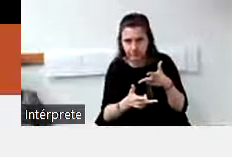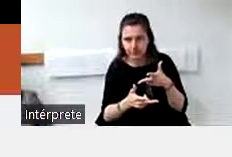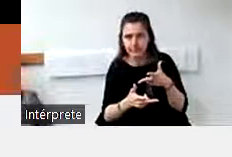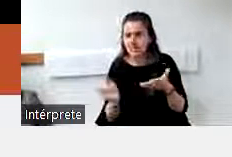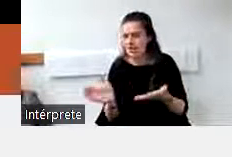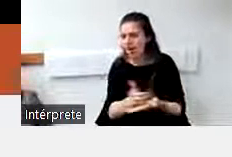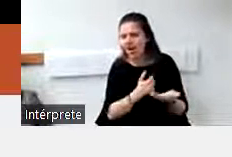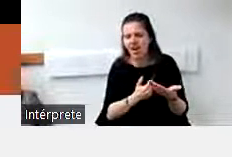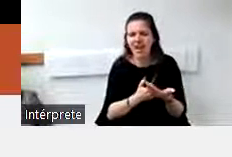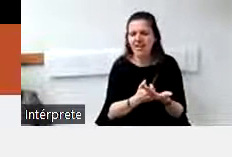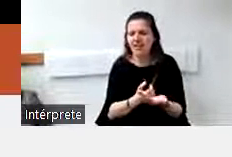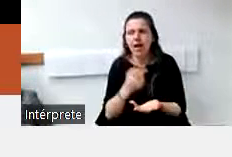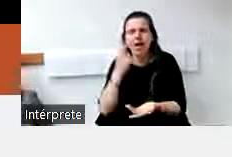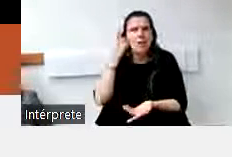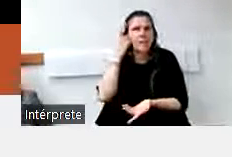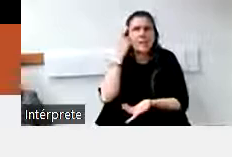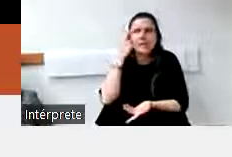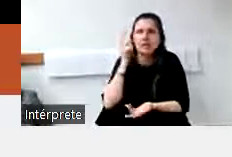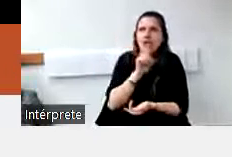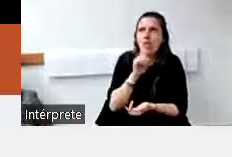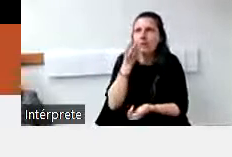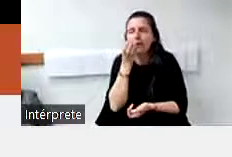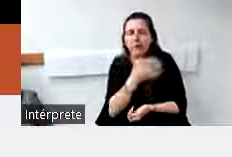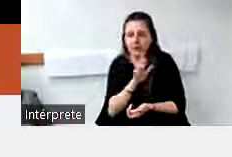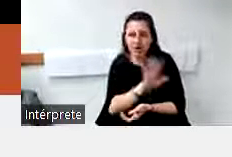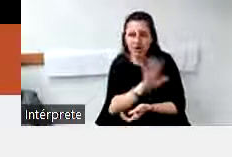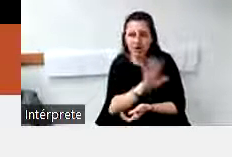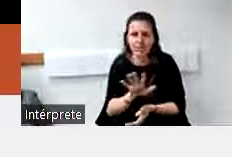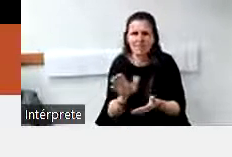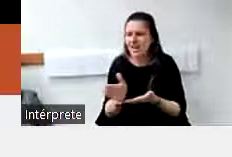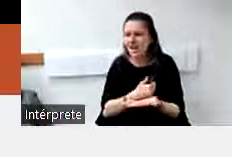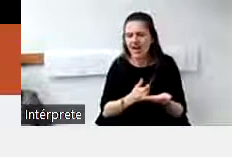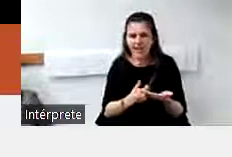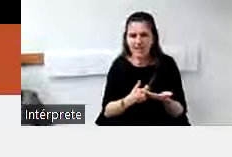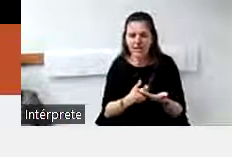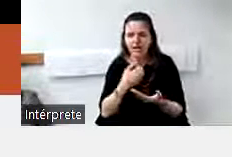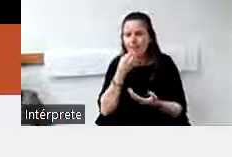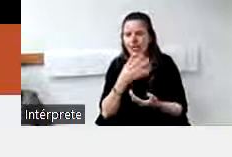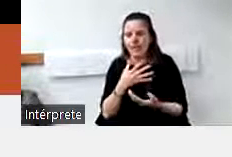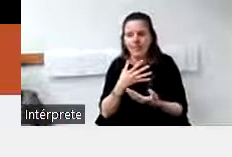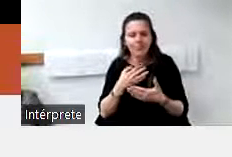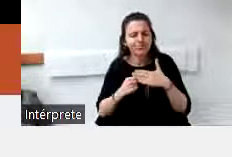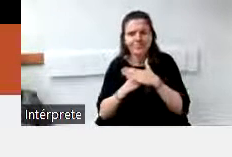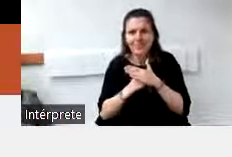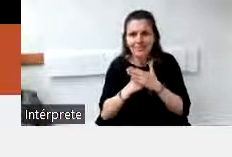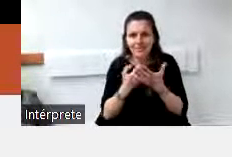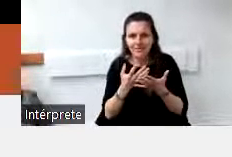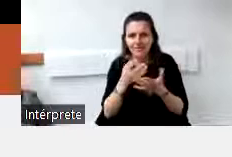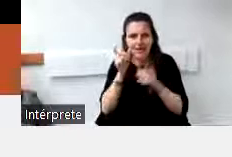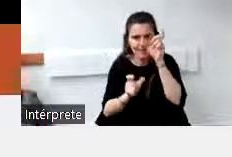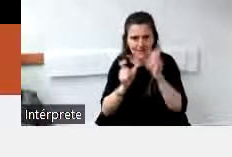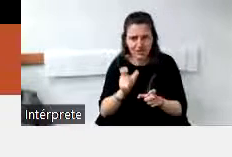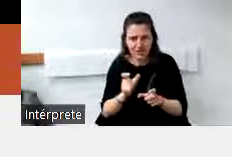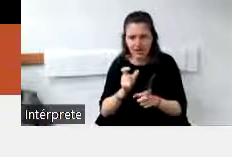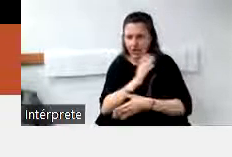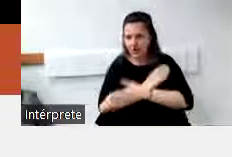esos techos de expectativas que nosotros ponemos en los niños y las niñas con discapacidad. Y